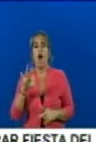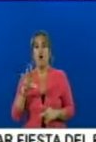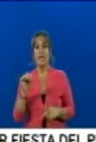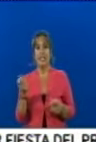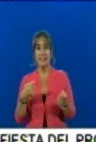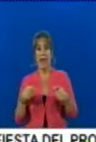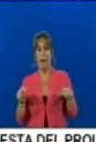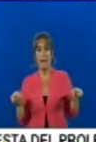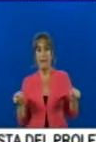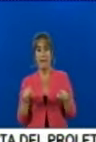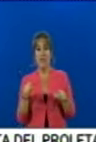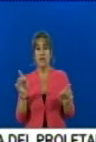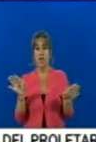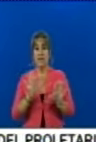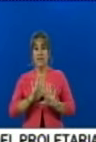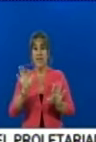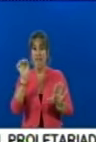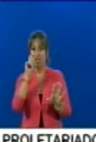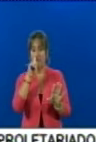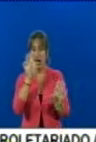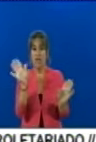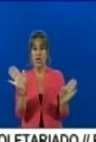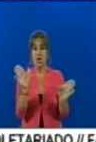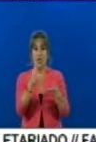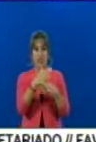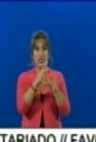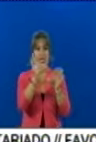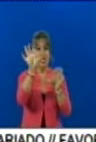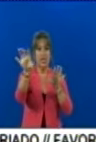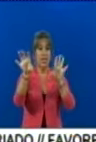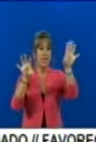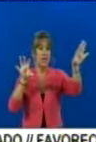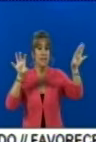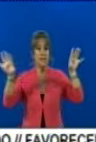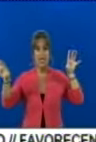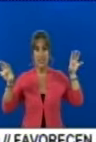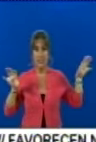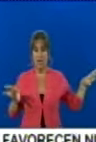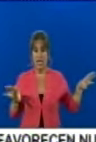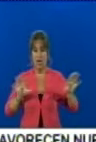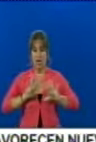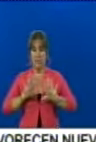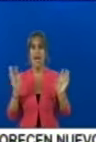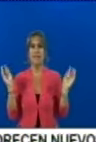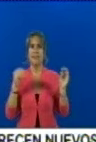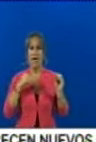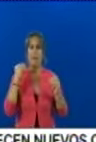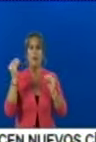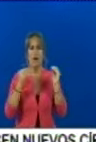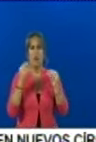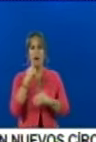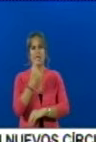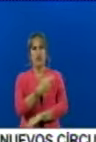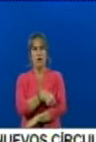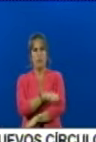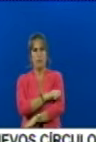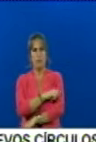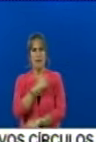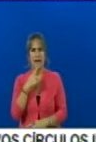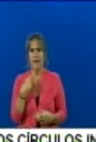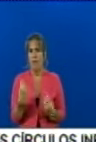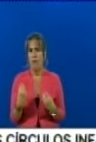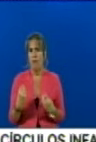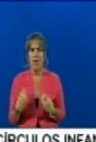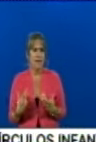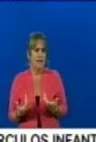venta, sellando distrito. Ese es el trabajo que está haciendo Acopio hoy. Sé que hay mucha preocupación por la población, de qué pueda